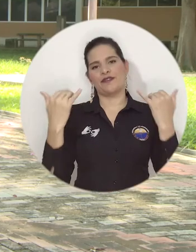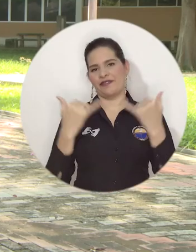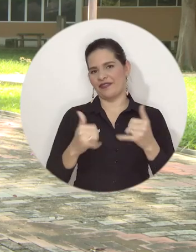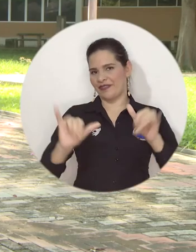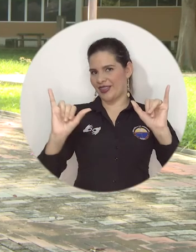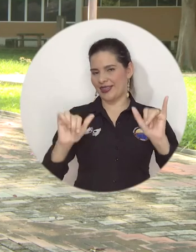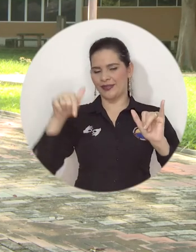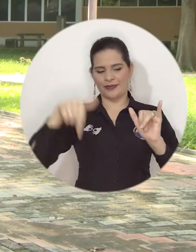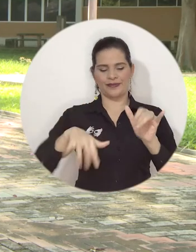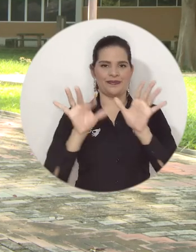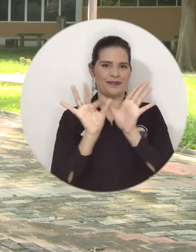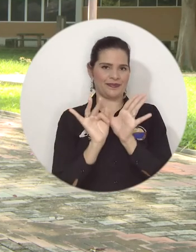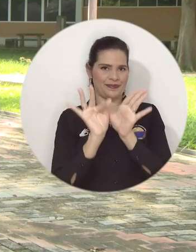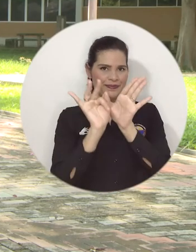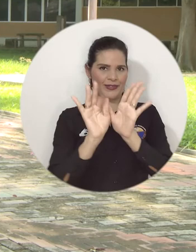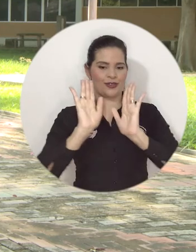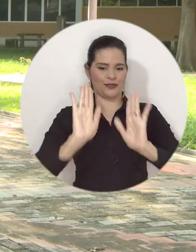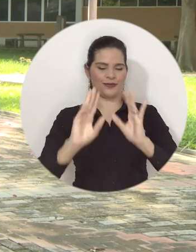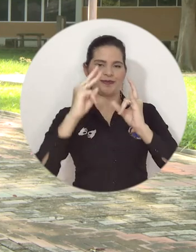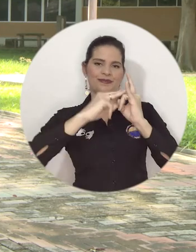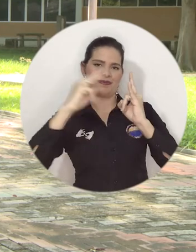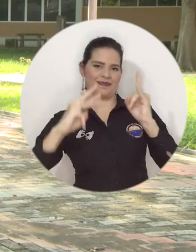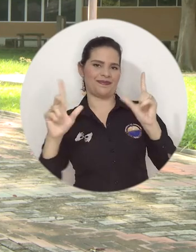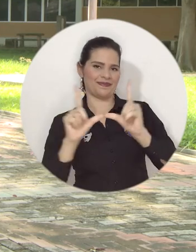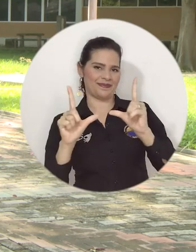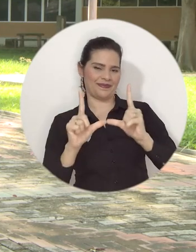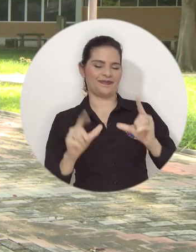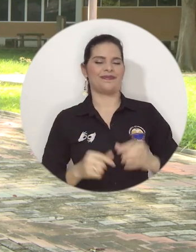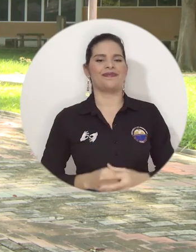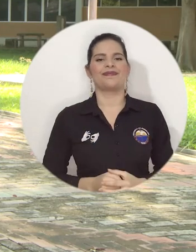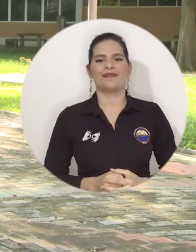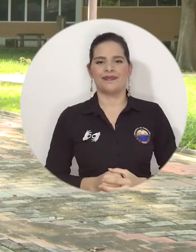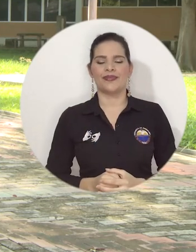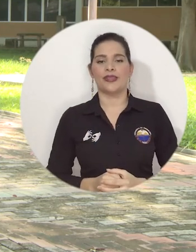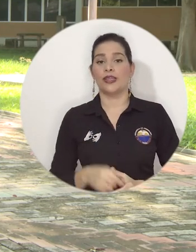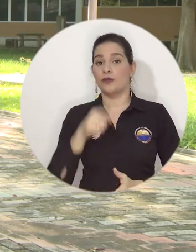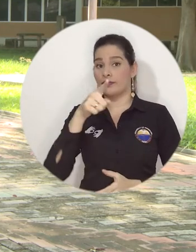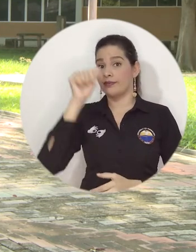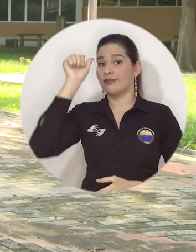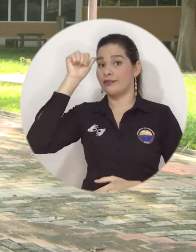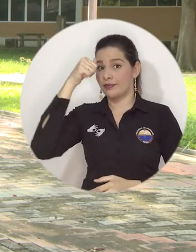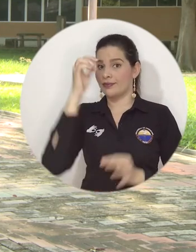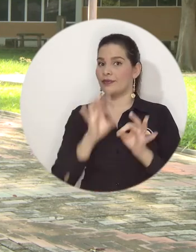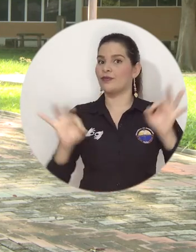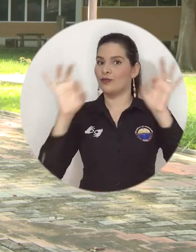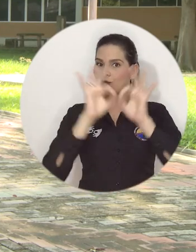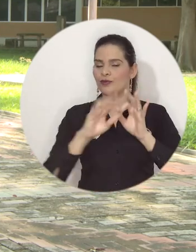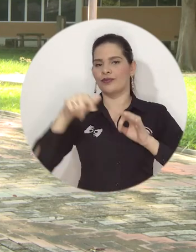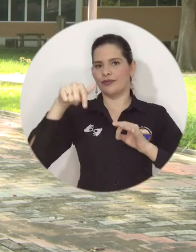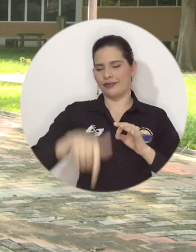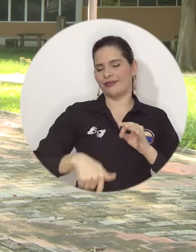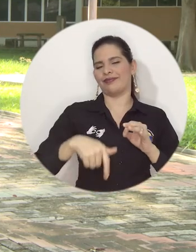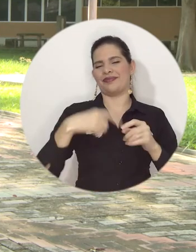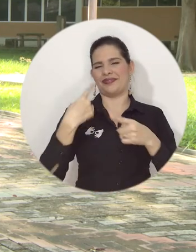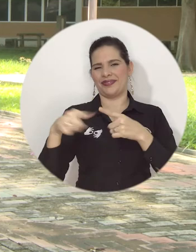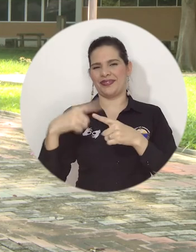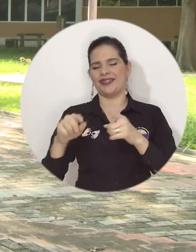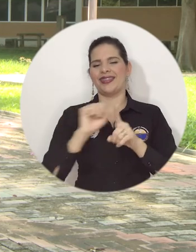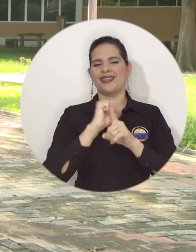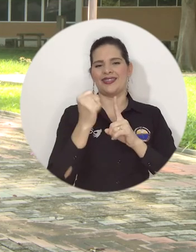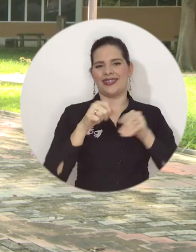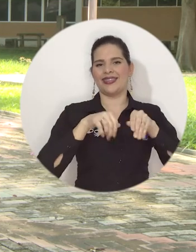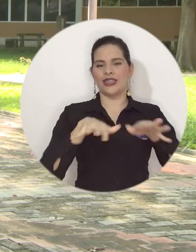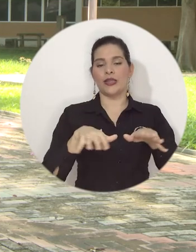Hemos llegado al final del Campus TV, programa institucional de la Universidad del Magdalena. Recuerden seguirnos en nuestras redes